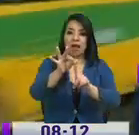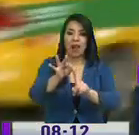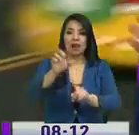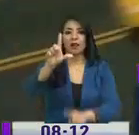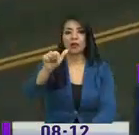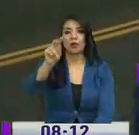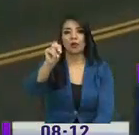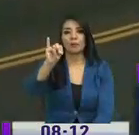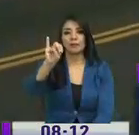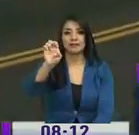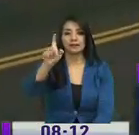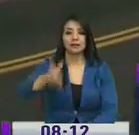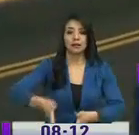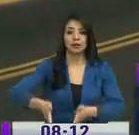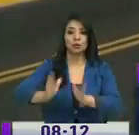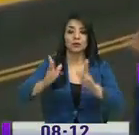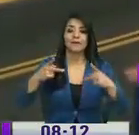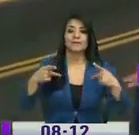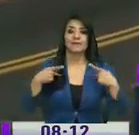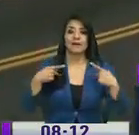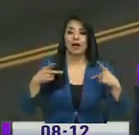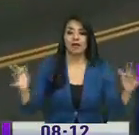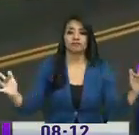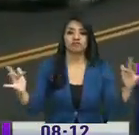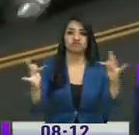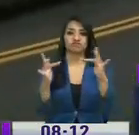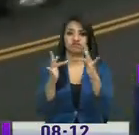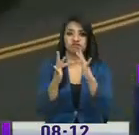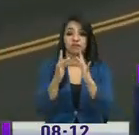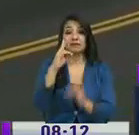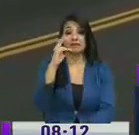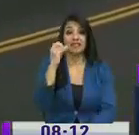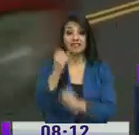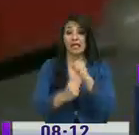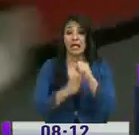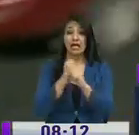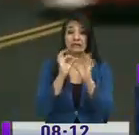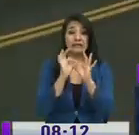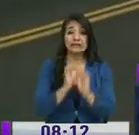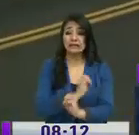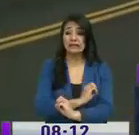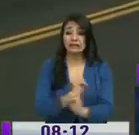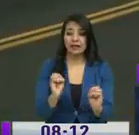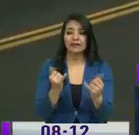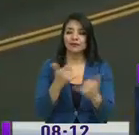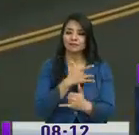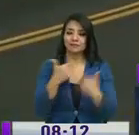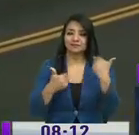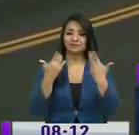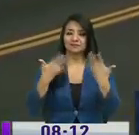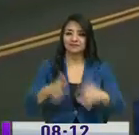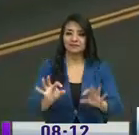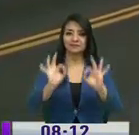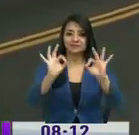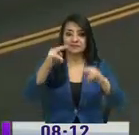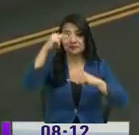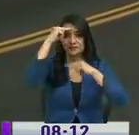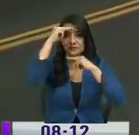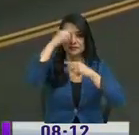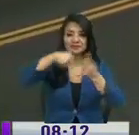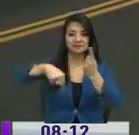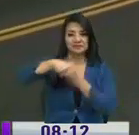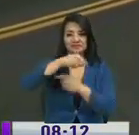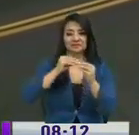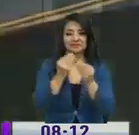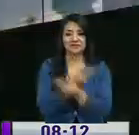Lumbicí con la Ruta Viva y que realmente como nos decía la vecina, 20 años no se había intervenido, así que con estas buenas noticias yo regreso